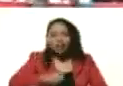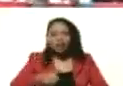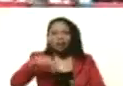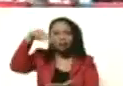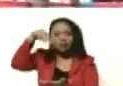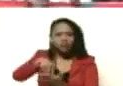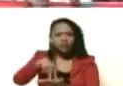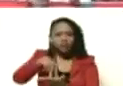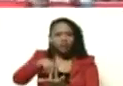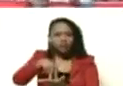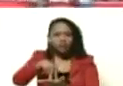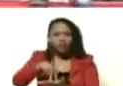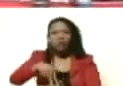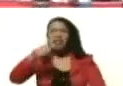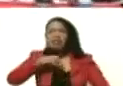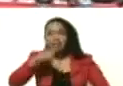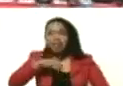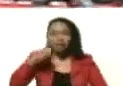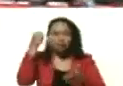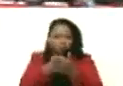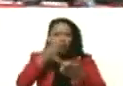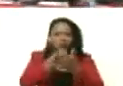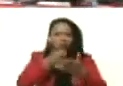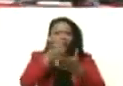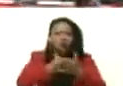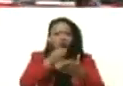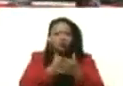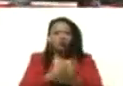pie, es resistir luchando.